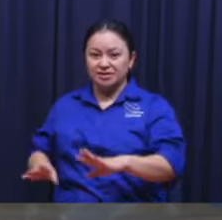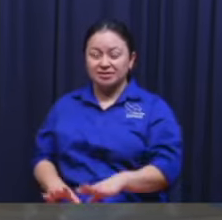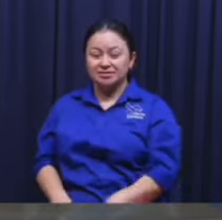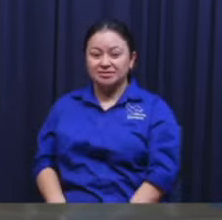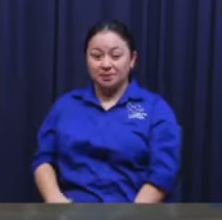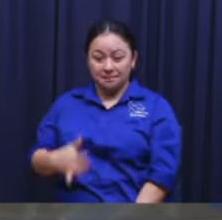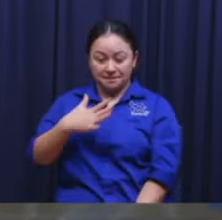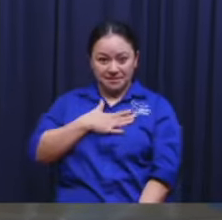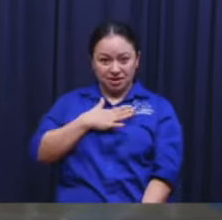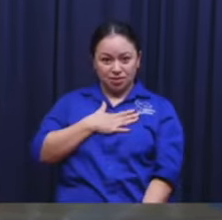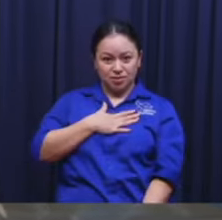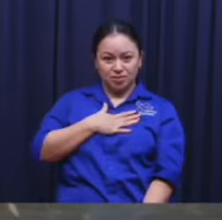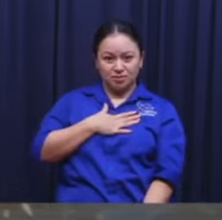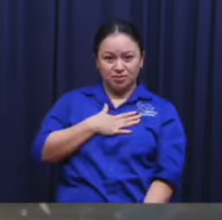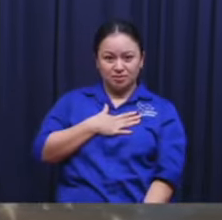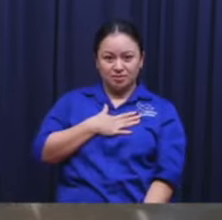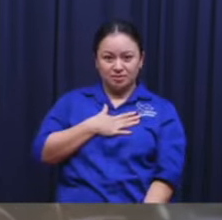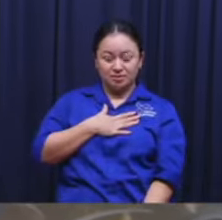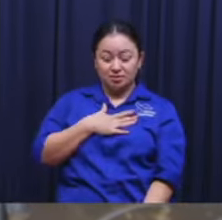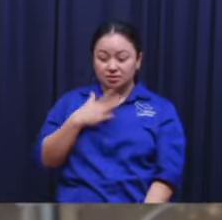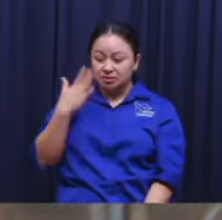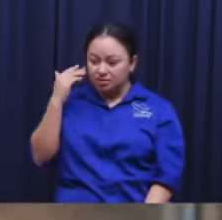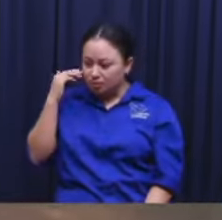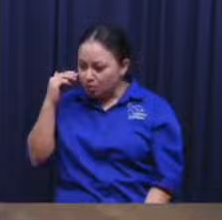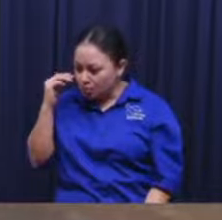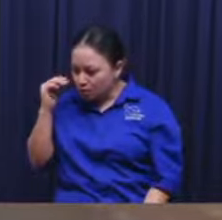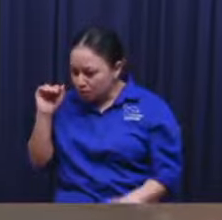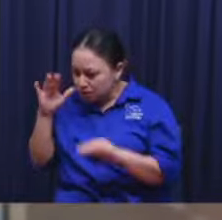Caramba, dije yo, ¿quién me está investigando?